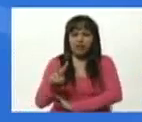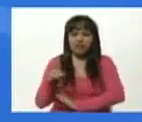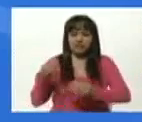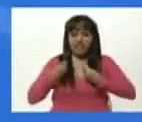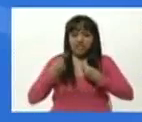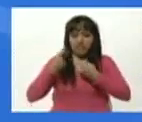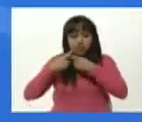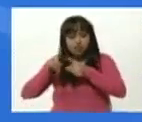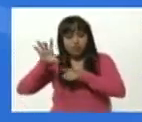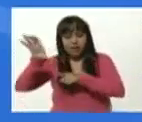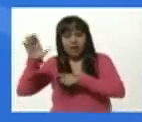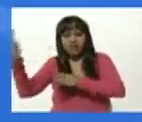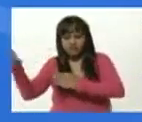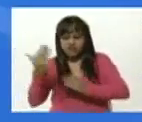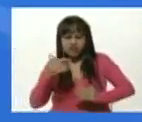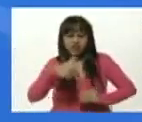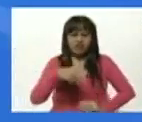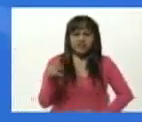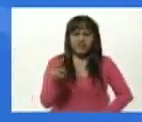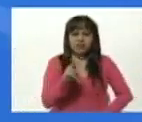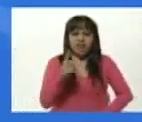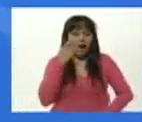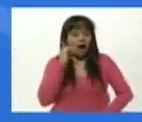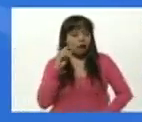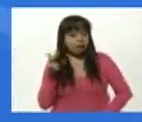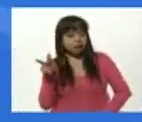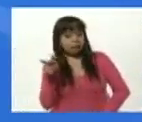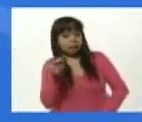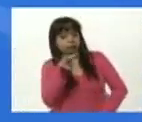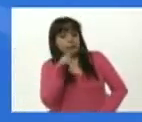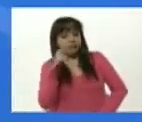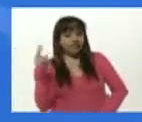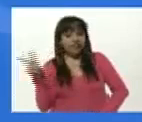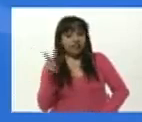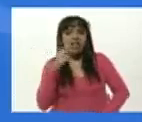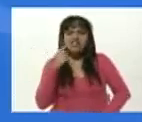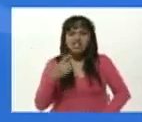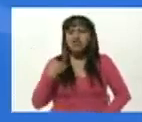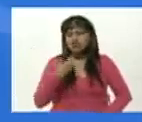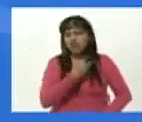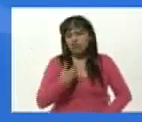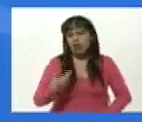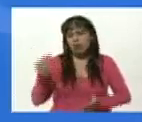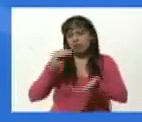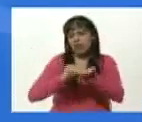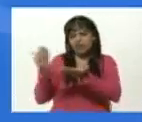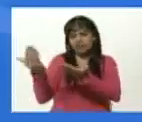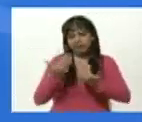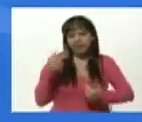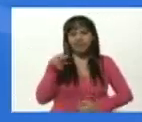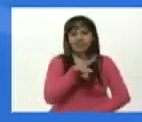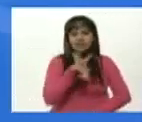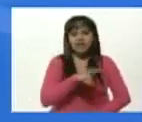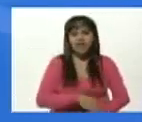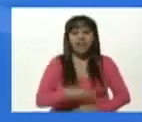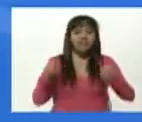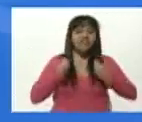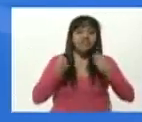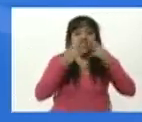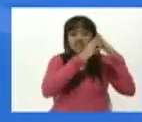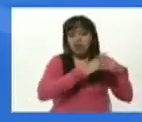vino a Venezuela y está maravillado, dice que se regresa a Venezuela. Vive en los Estados